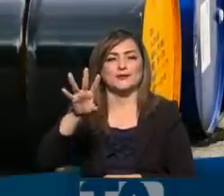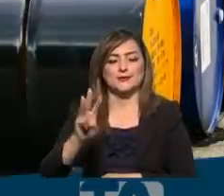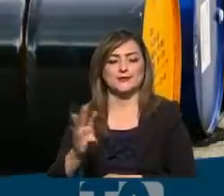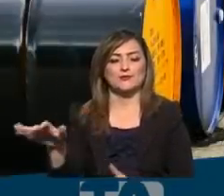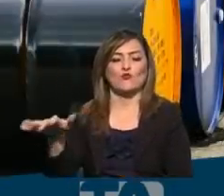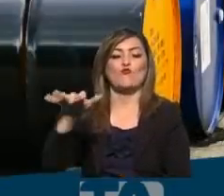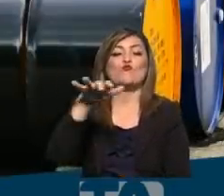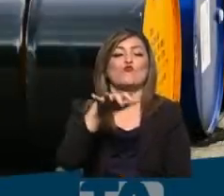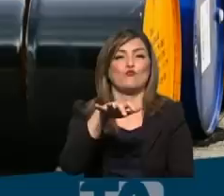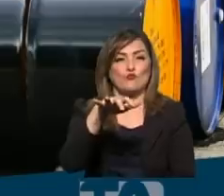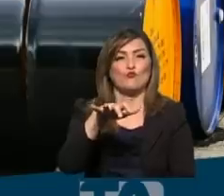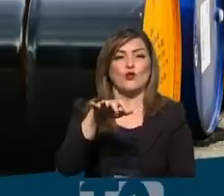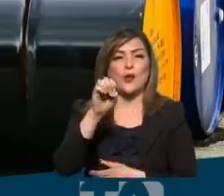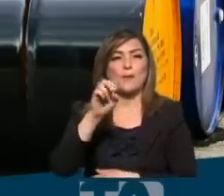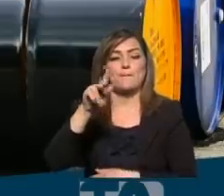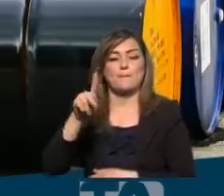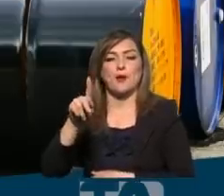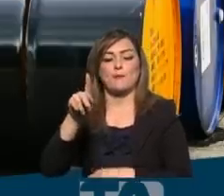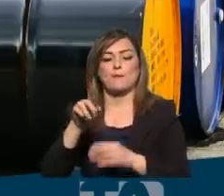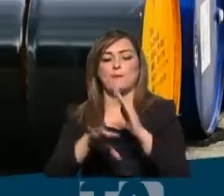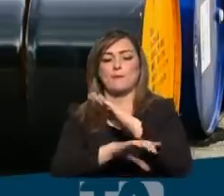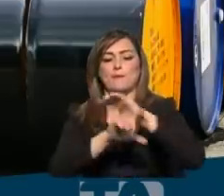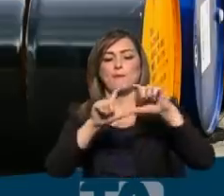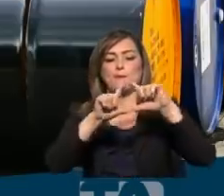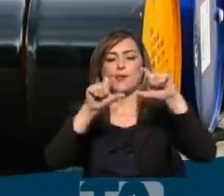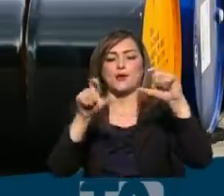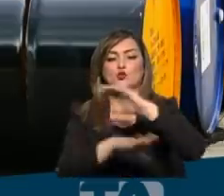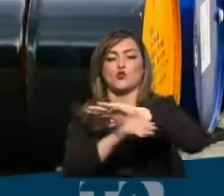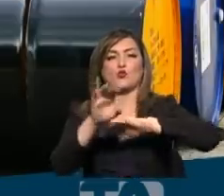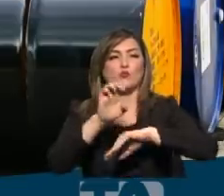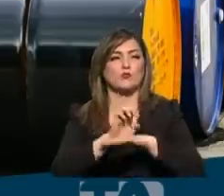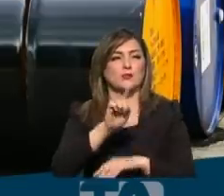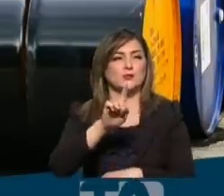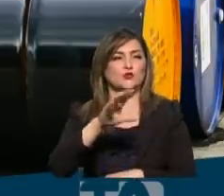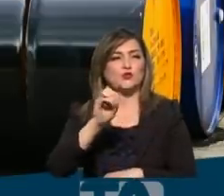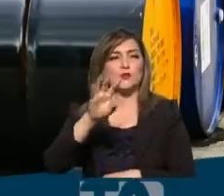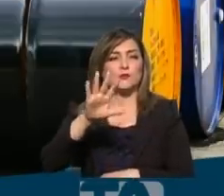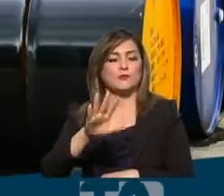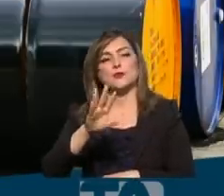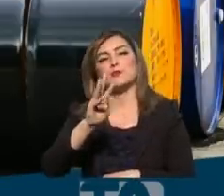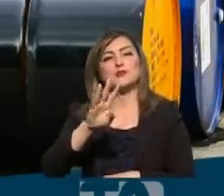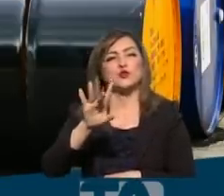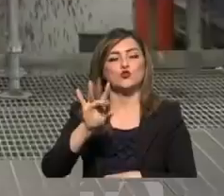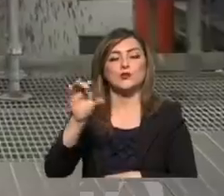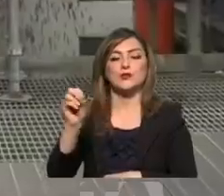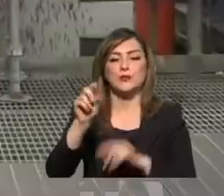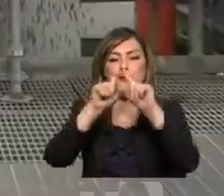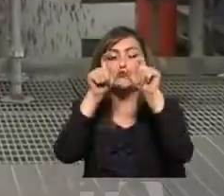388.827 correspondientes a EP Petroecuador y 103.680 de compañías